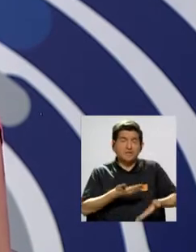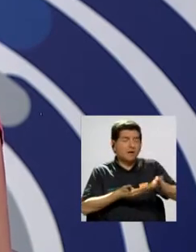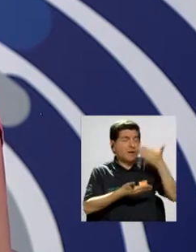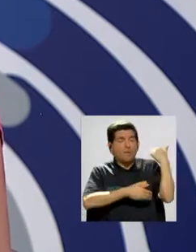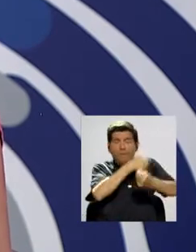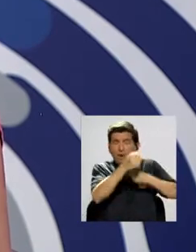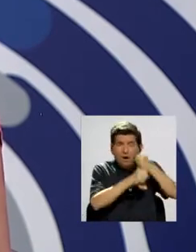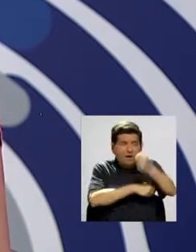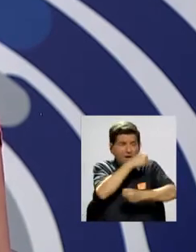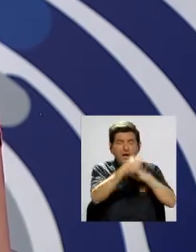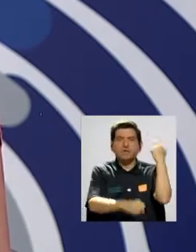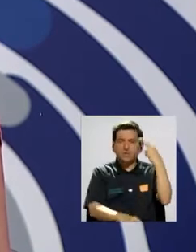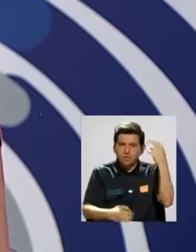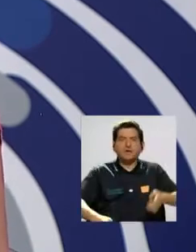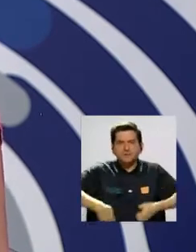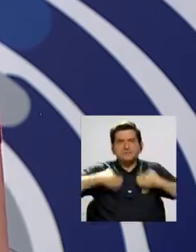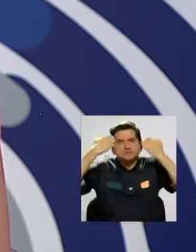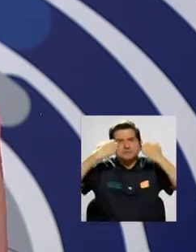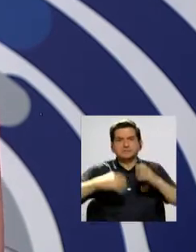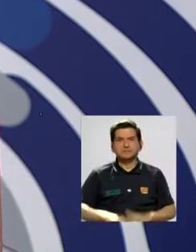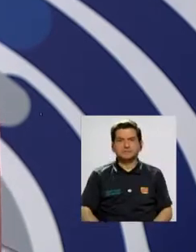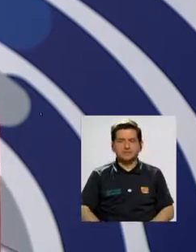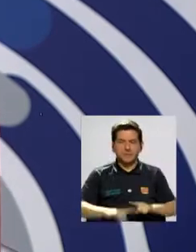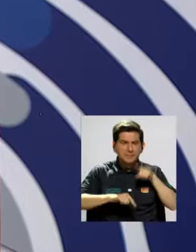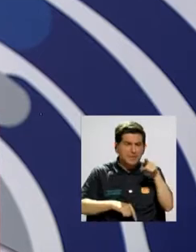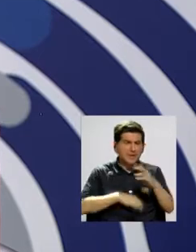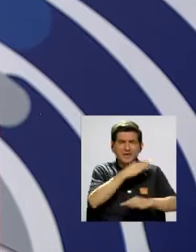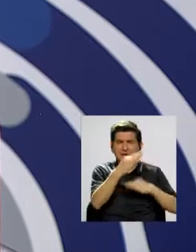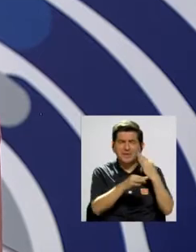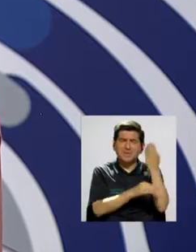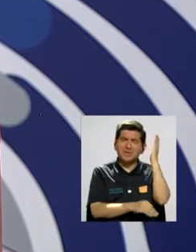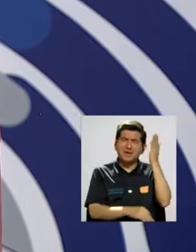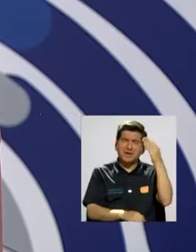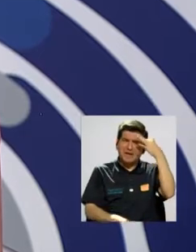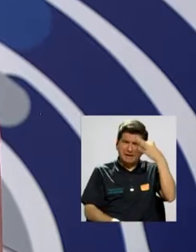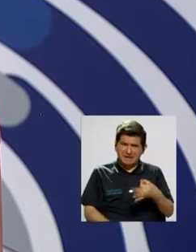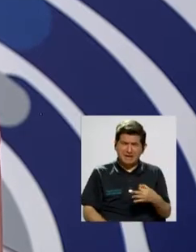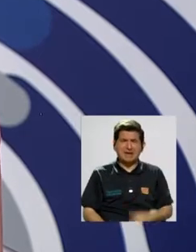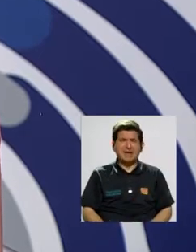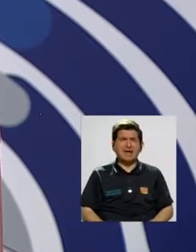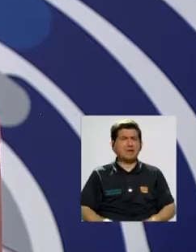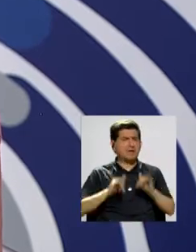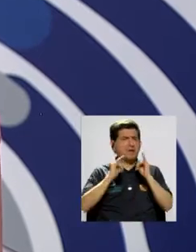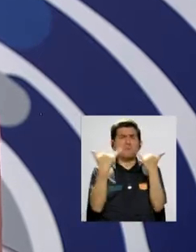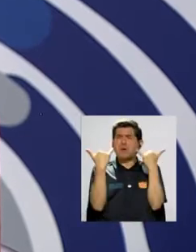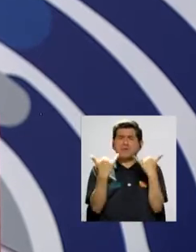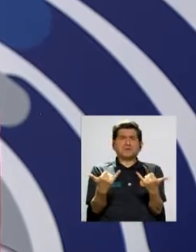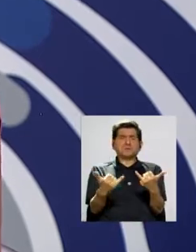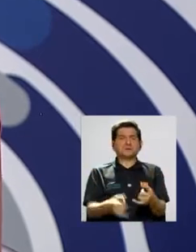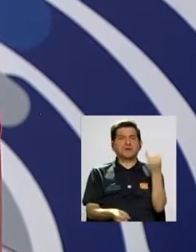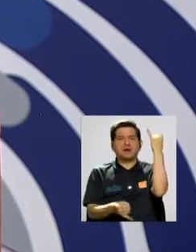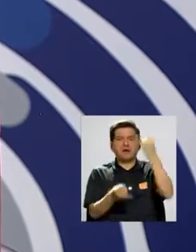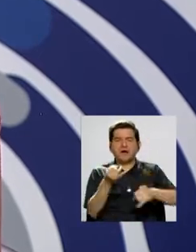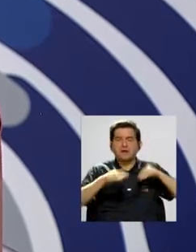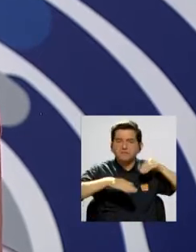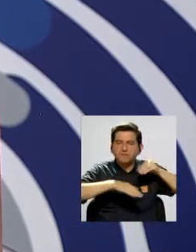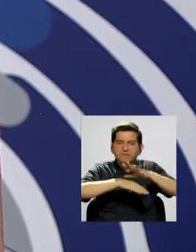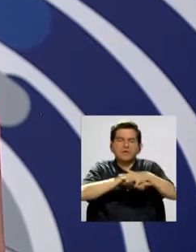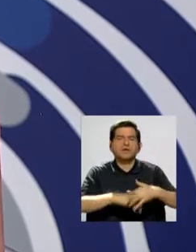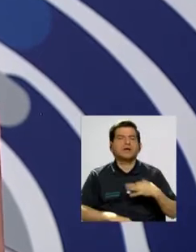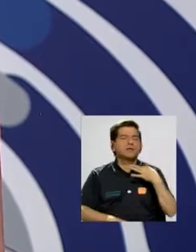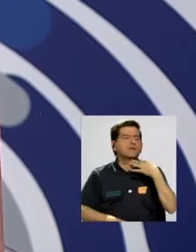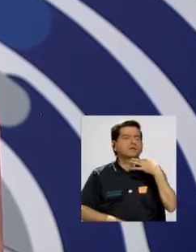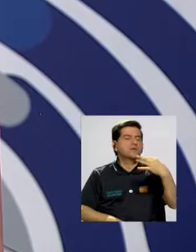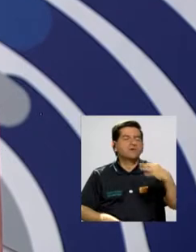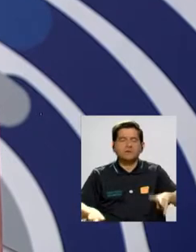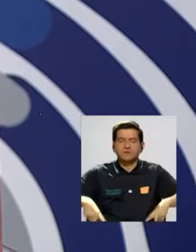años, es por una razón de ser. Pero ese tipo de discursos de pensar que estamos en un plano de igualdad, eso al final repercute en la cotidianidad